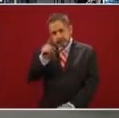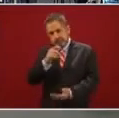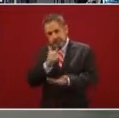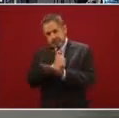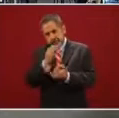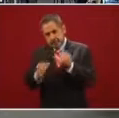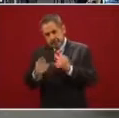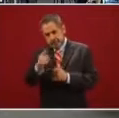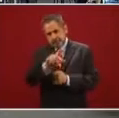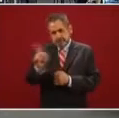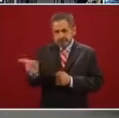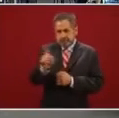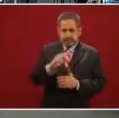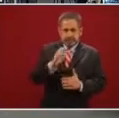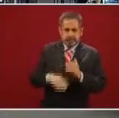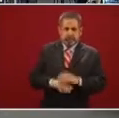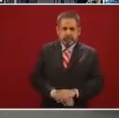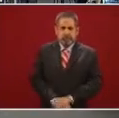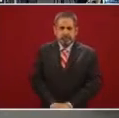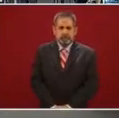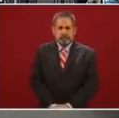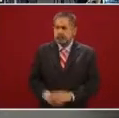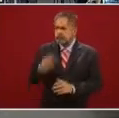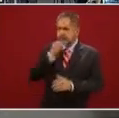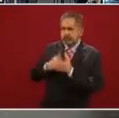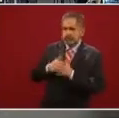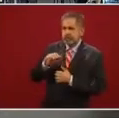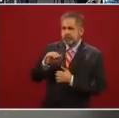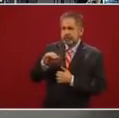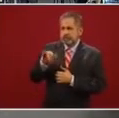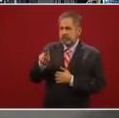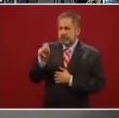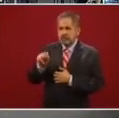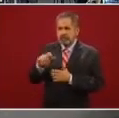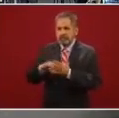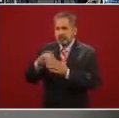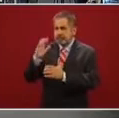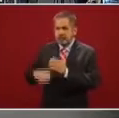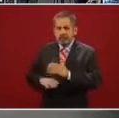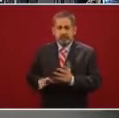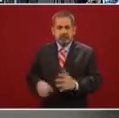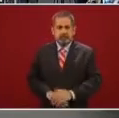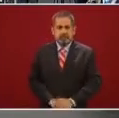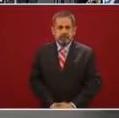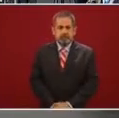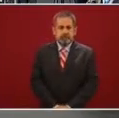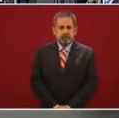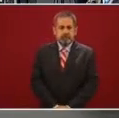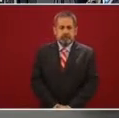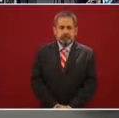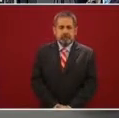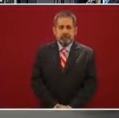allá azul y luego acá, y yo creo que, no sé, le pediría a Jesús que me dijera a qué horas tenemos que cortar, a qué horas se apagan la